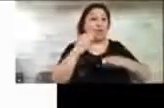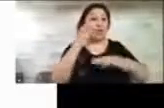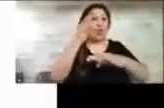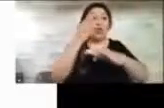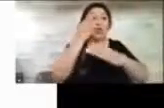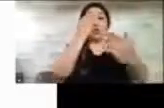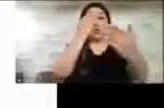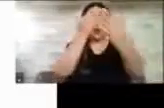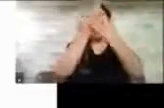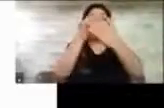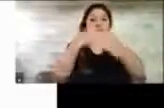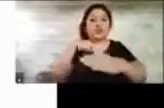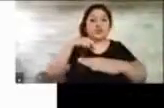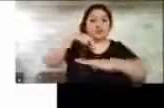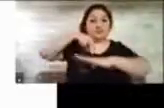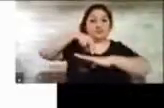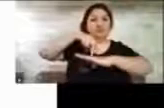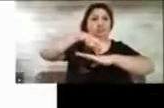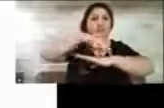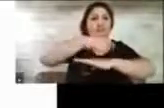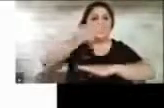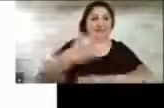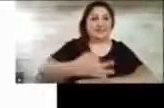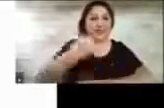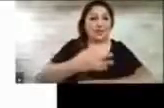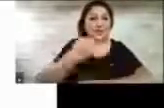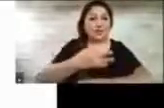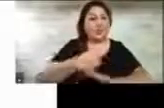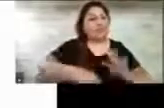inclusivo, con lo que les mencionaba yo anteriormente, con estándares